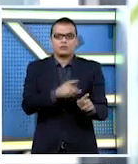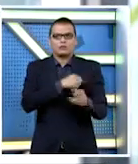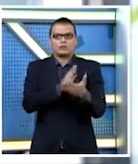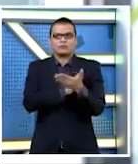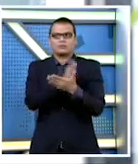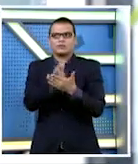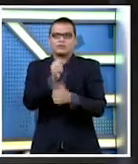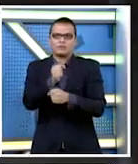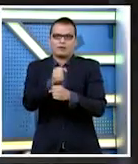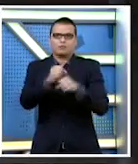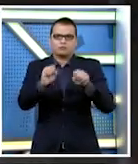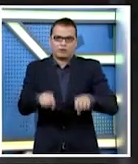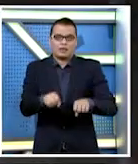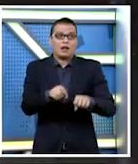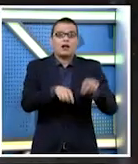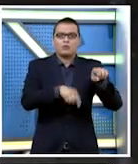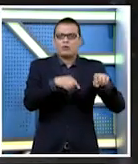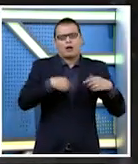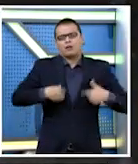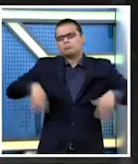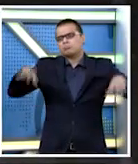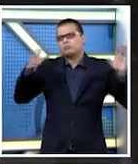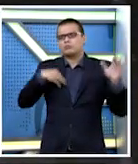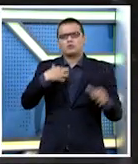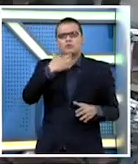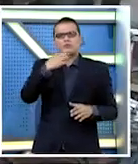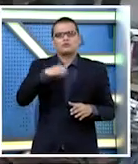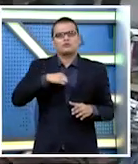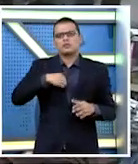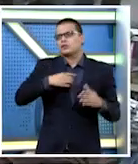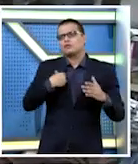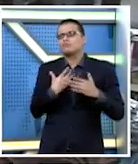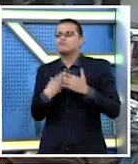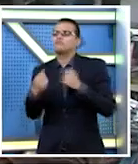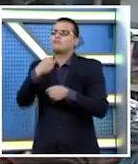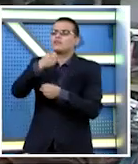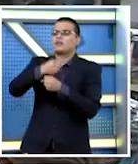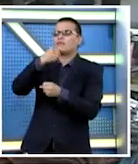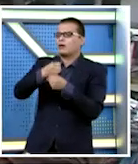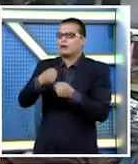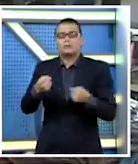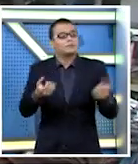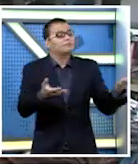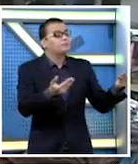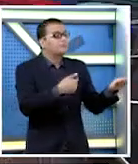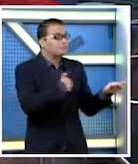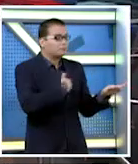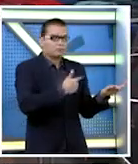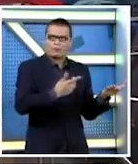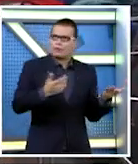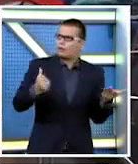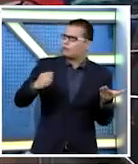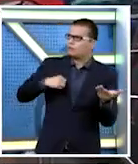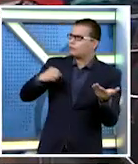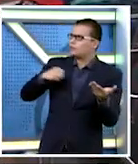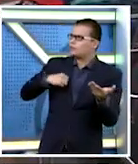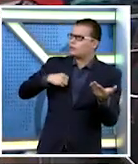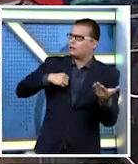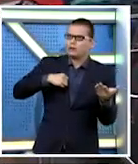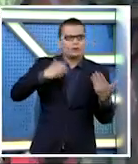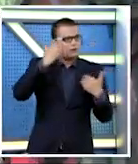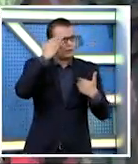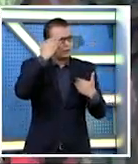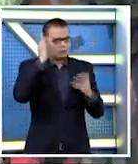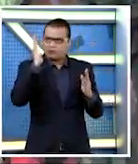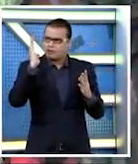desconociendo que solo hasta hoy las empresas del sector construcción y manufacturero iniciaron el proceso del trámite del documento digital, por lo que